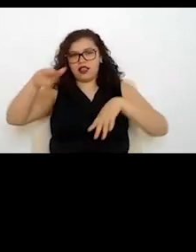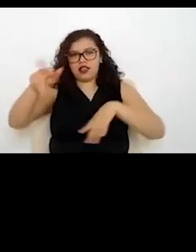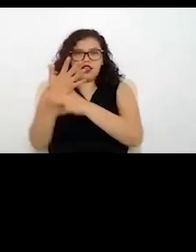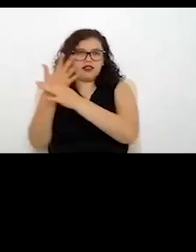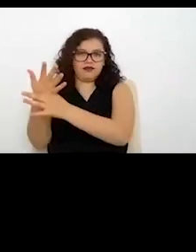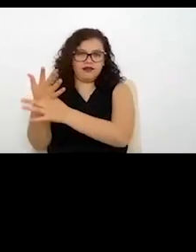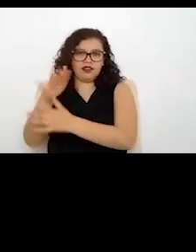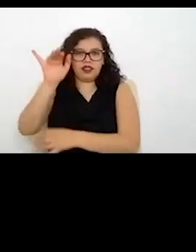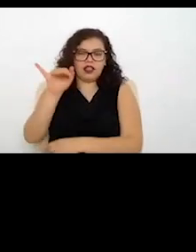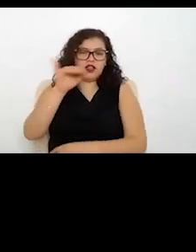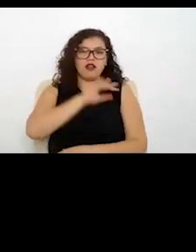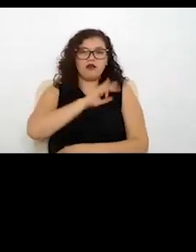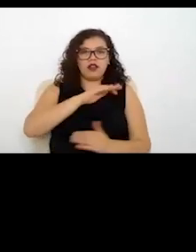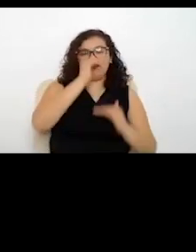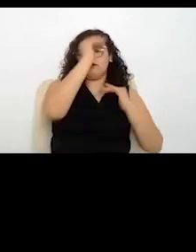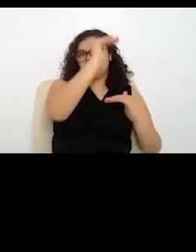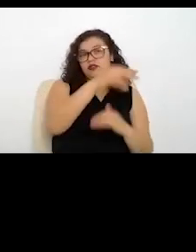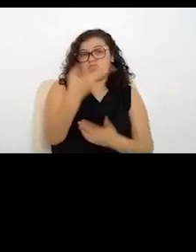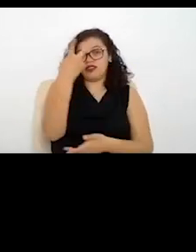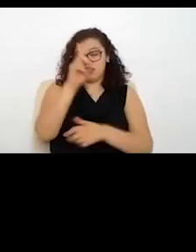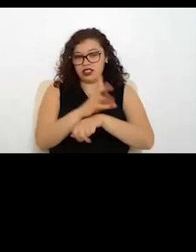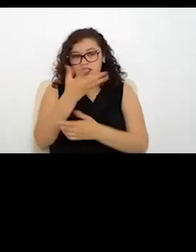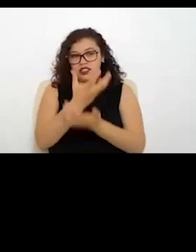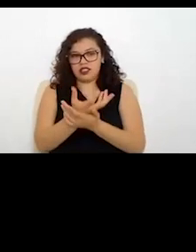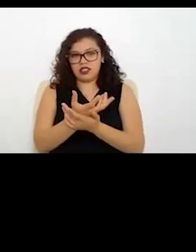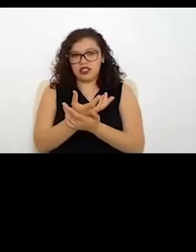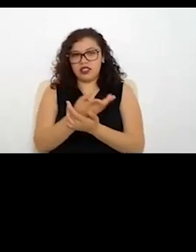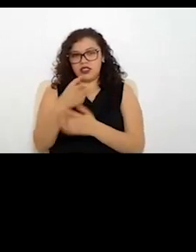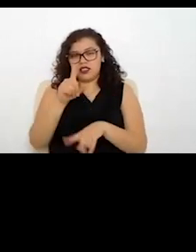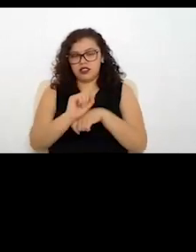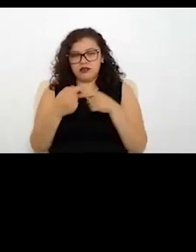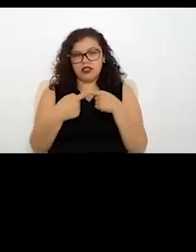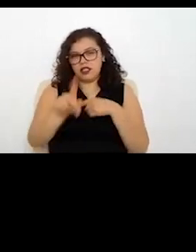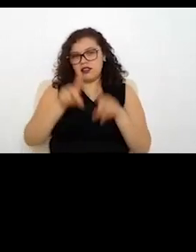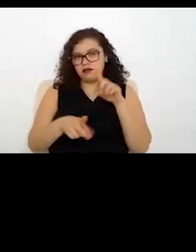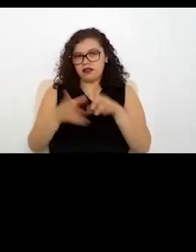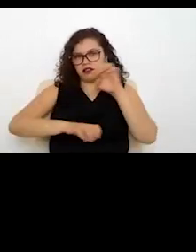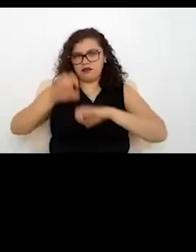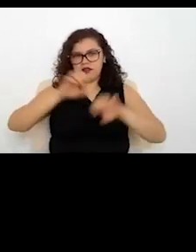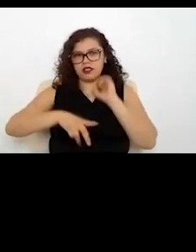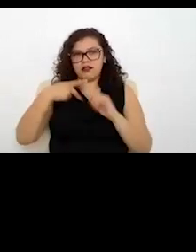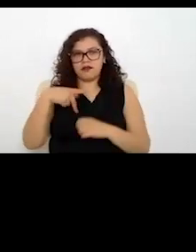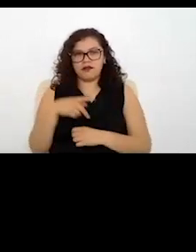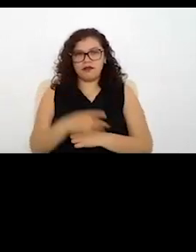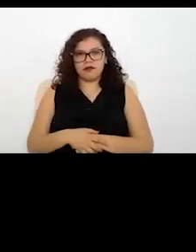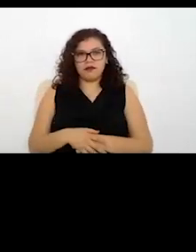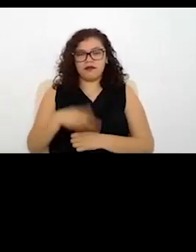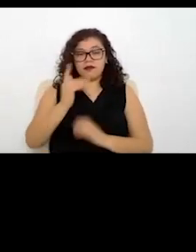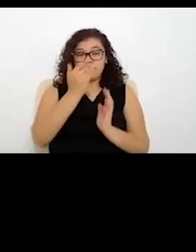ir a máximos, podemos tener 2 días de descanso a la semana, dependiendo de cómo lo establezca la empresa, pero nunca puede ser menos de